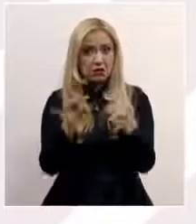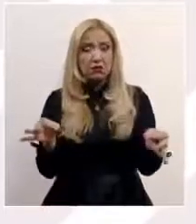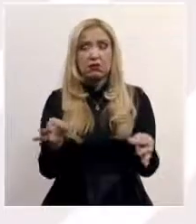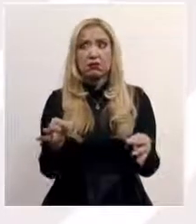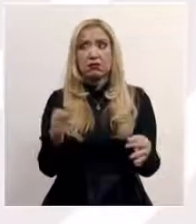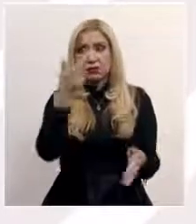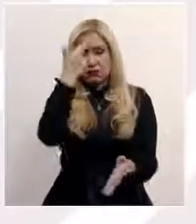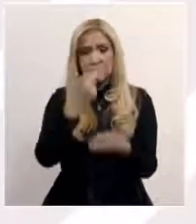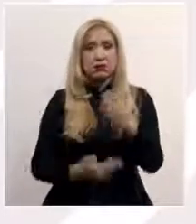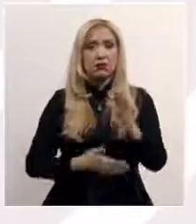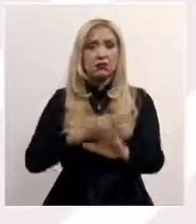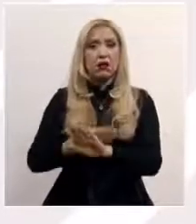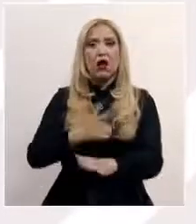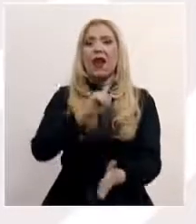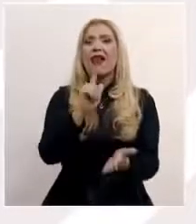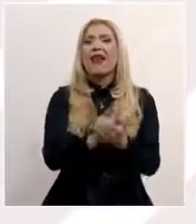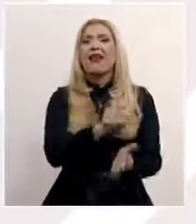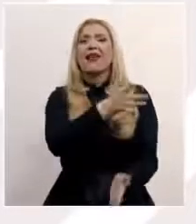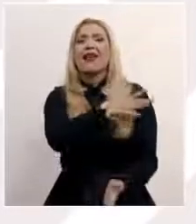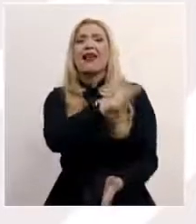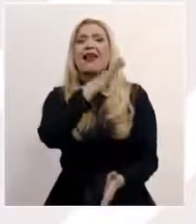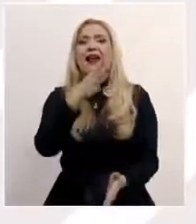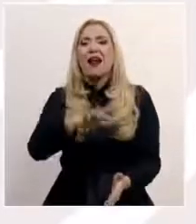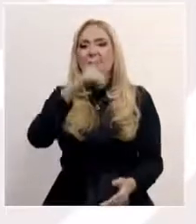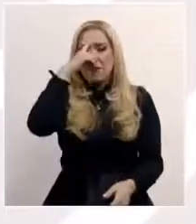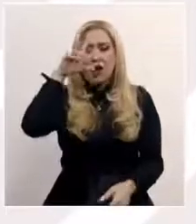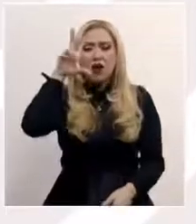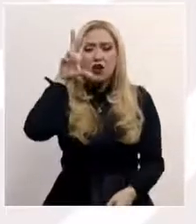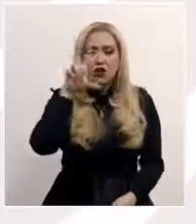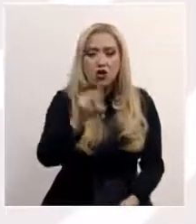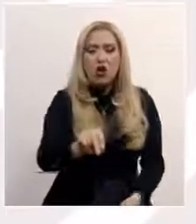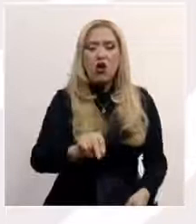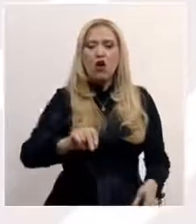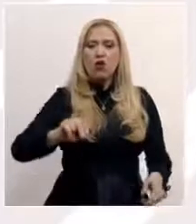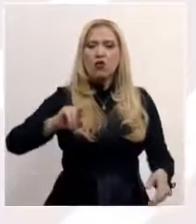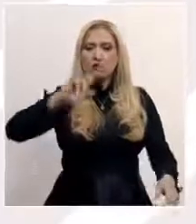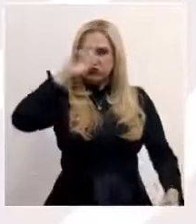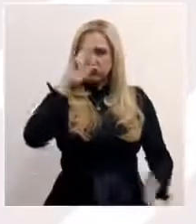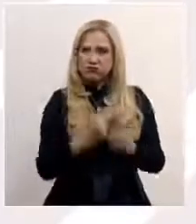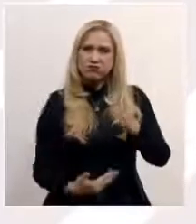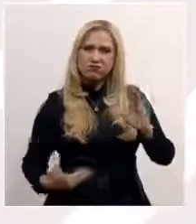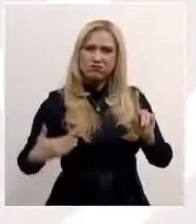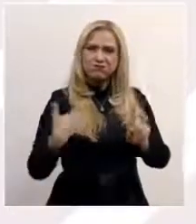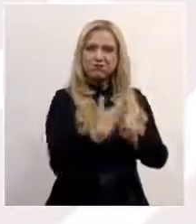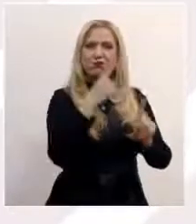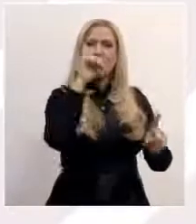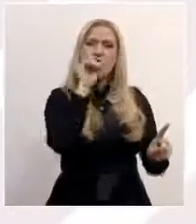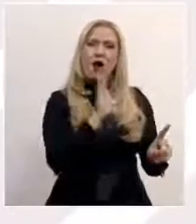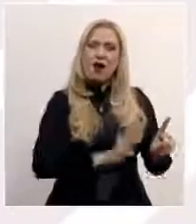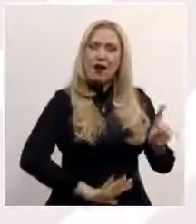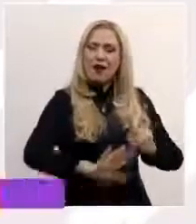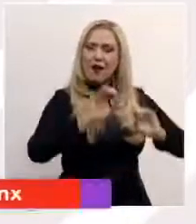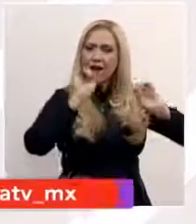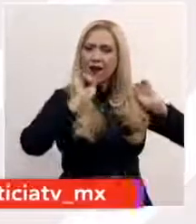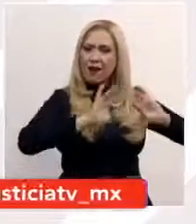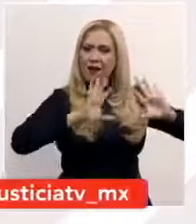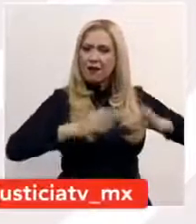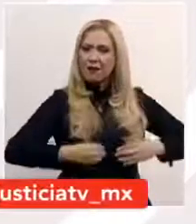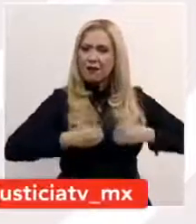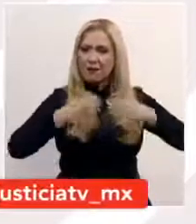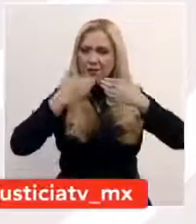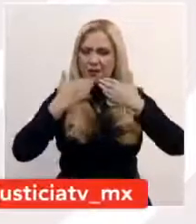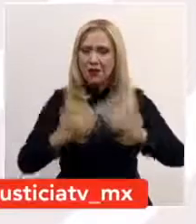violencia en la Ley General para una Vida Libre de Violencia, pues sería fundamental, pero además